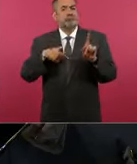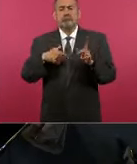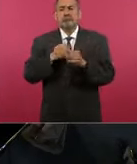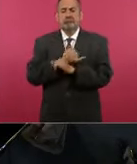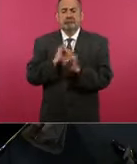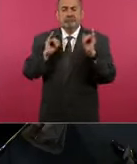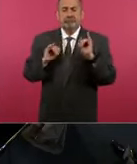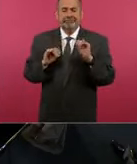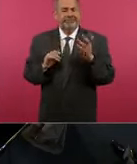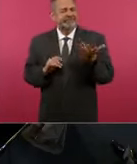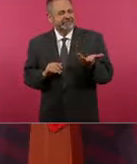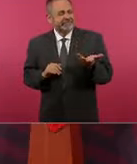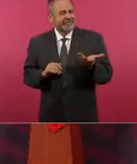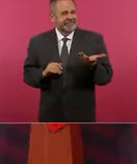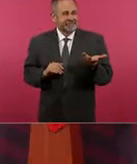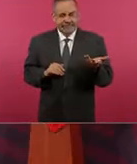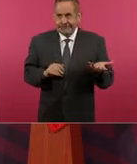yo soy